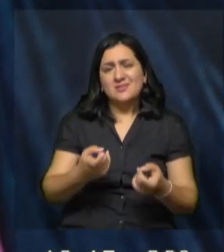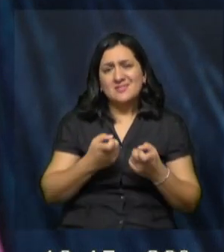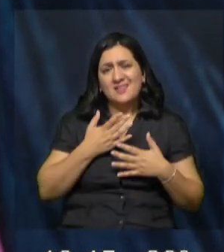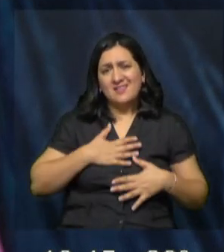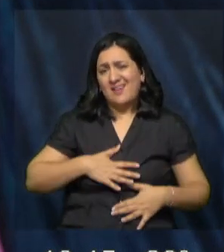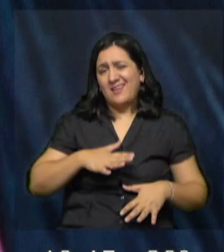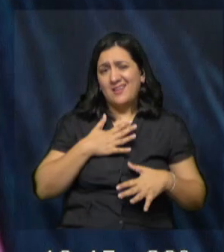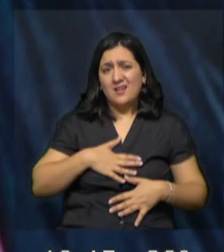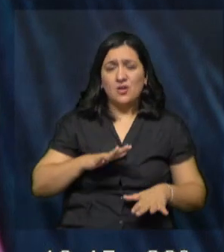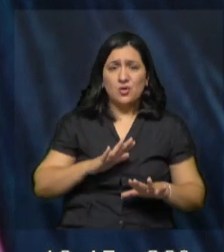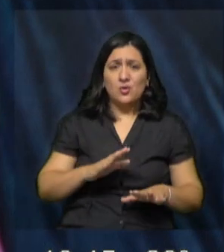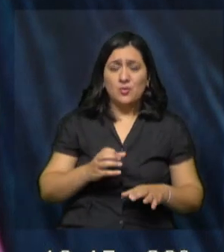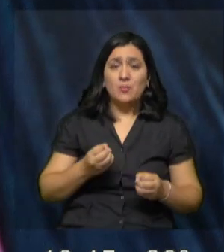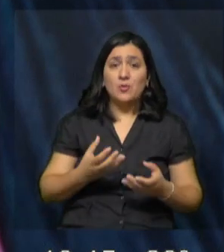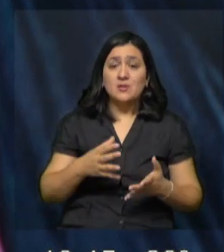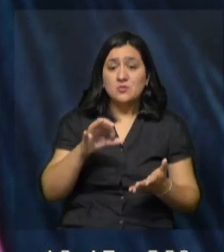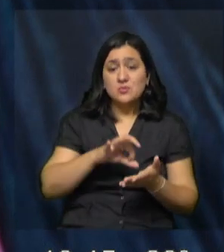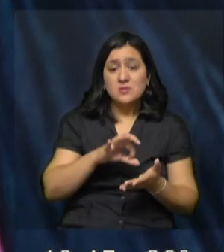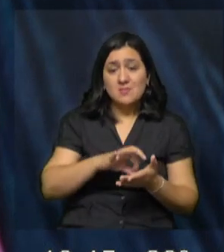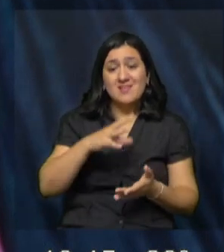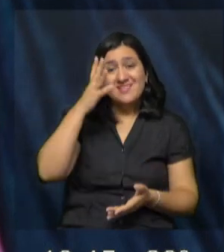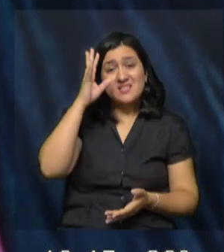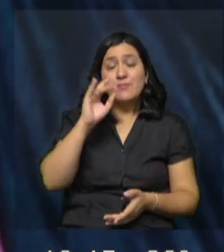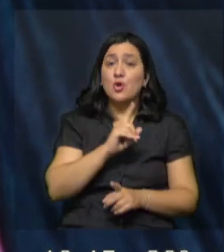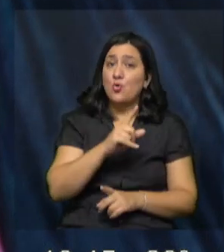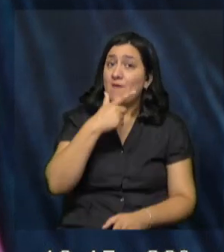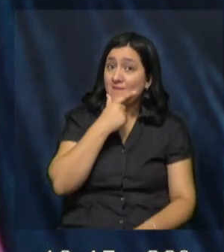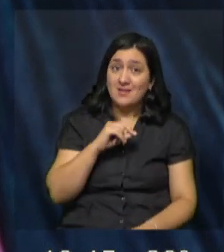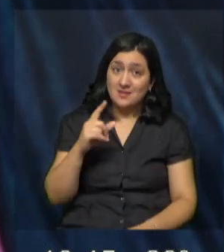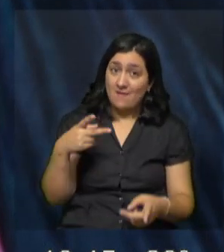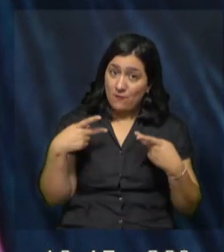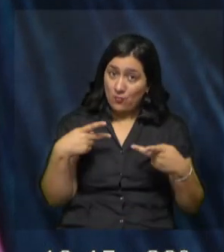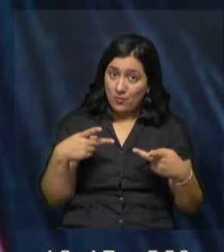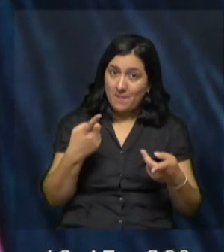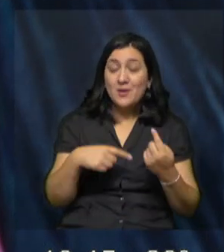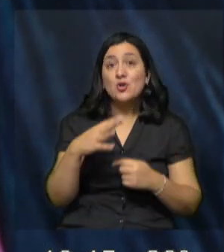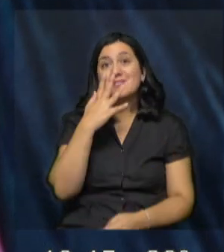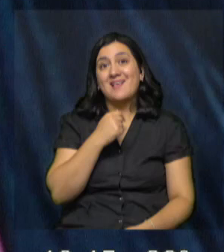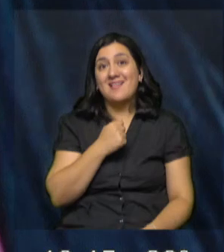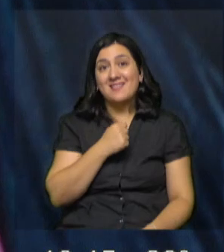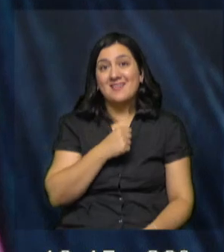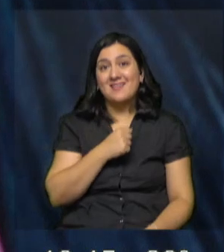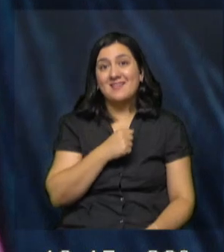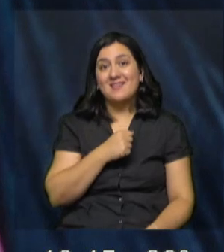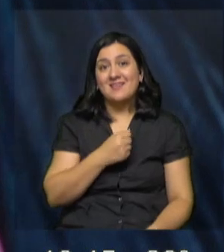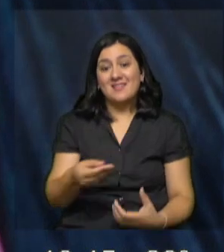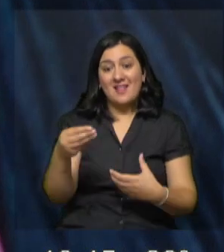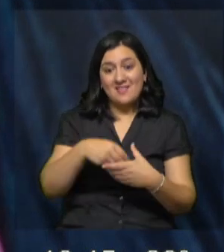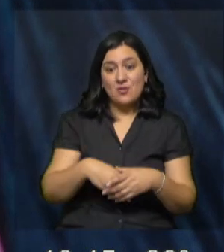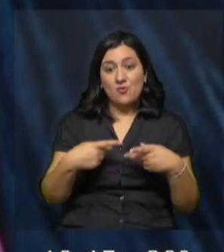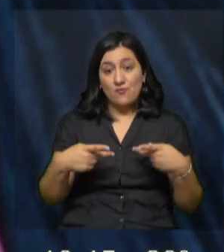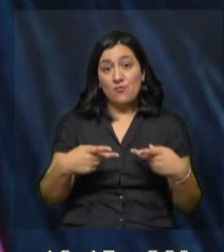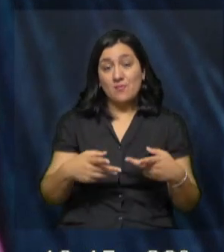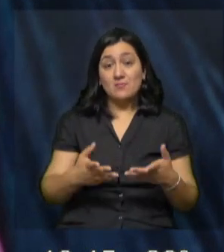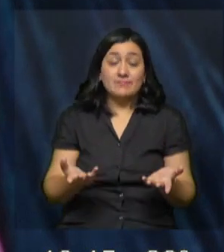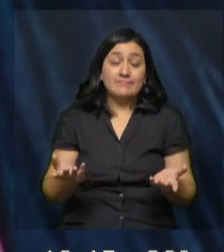Sinceramente, convivimos en un sistema que sabemos que no es fácil el fútbol, pero nos encanta estar dentro y bueno,